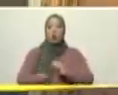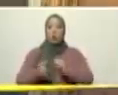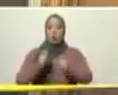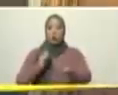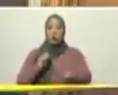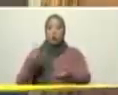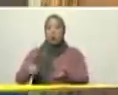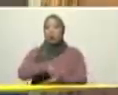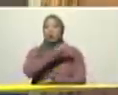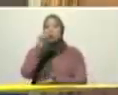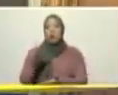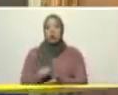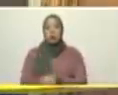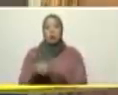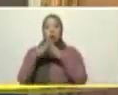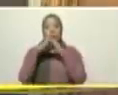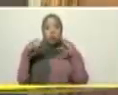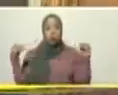casi total